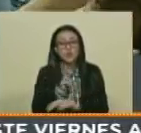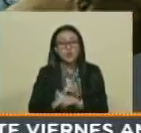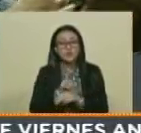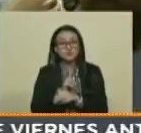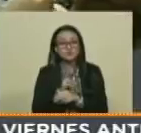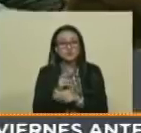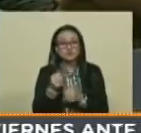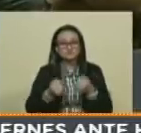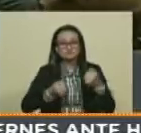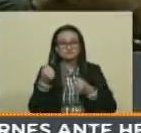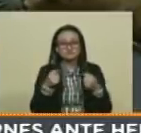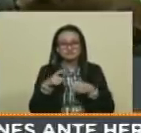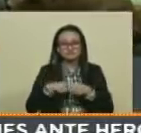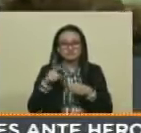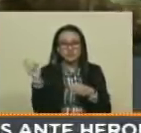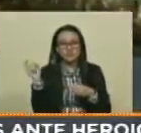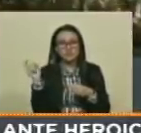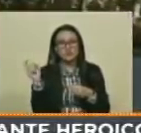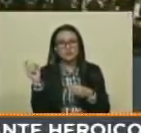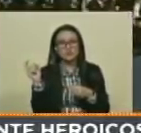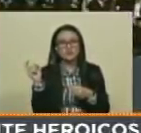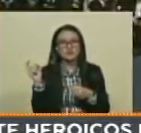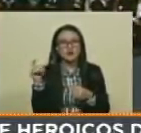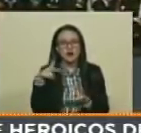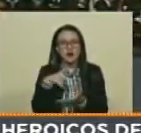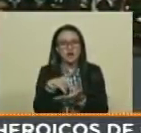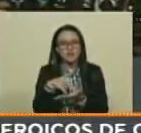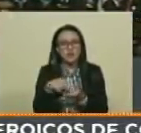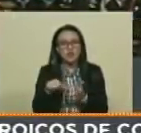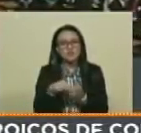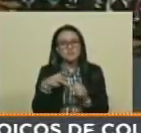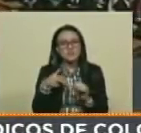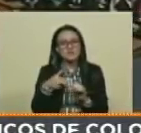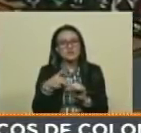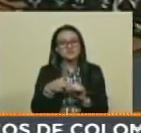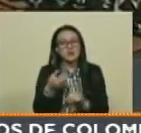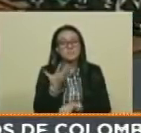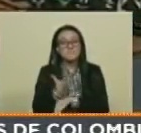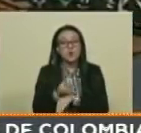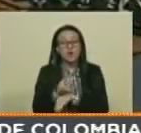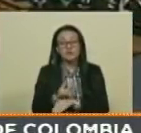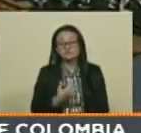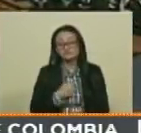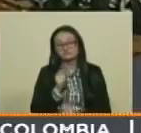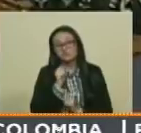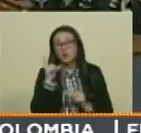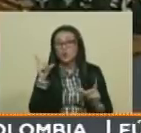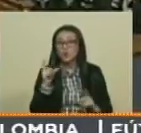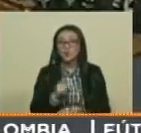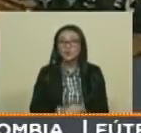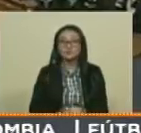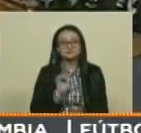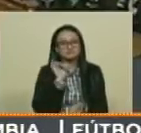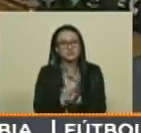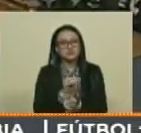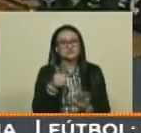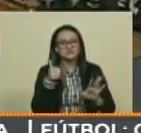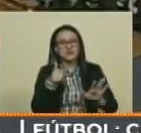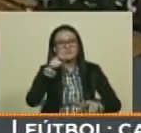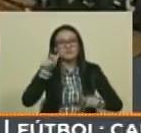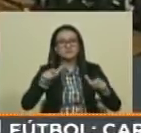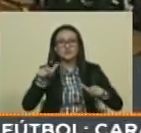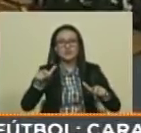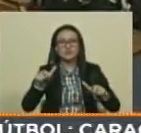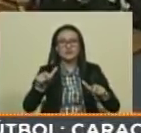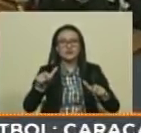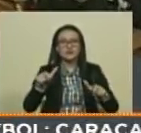vehículos desincorporados de la división Carabobo en PDVSA Monaga, algo increíble. Ahí se privó de libertad a los 6 funcionarios